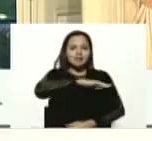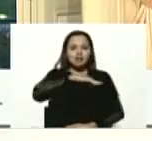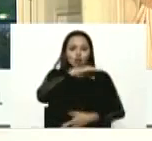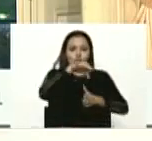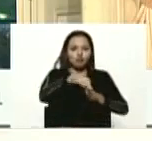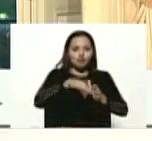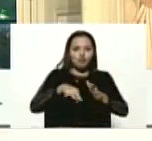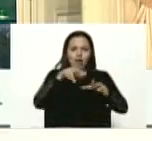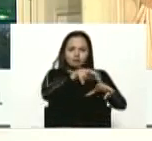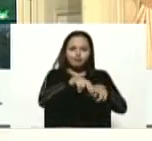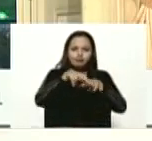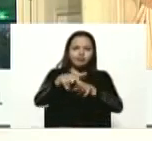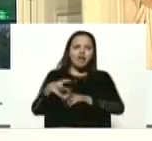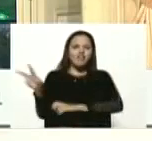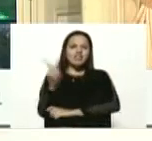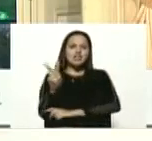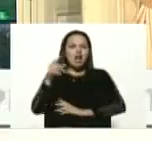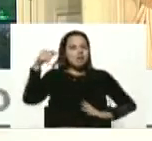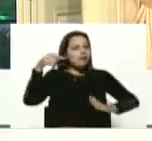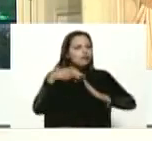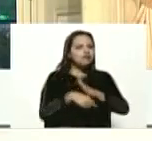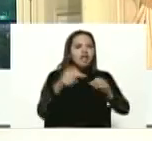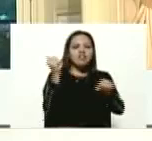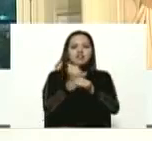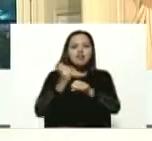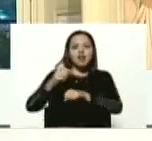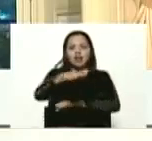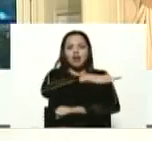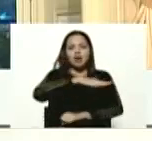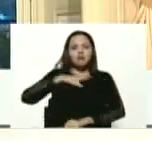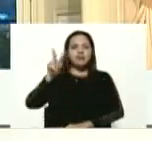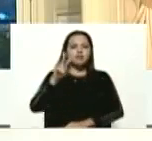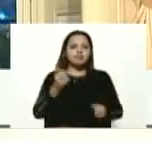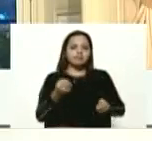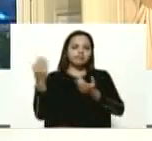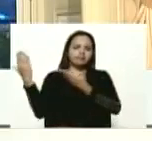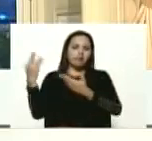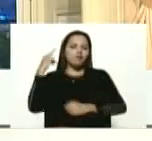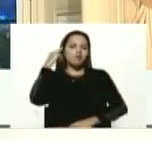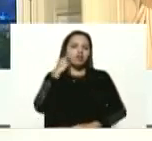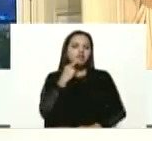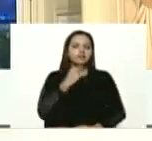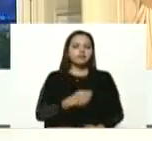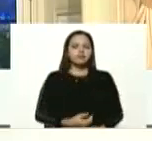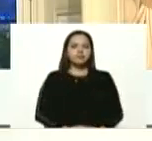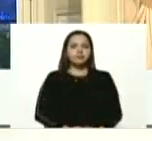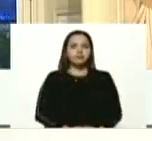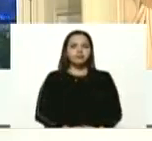AgroVenezuela a la profundidad del productor del campo venezolano. Adelante, Estado Bolívar.